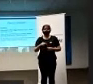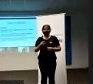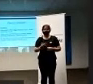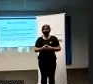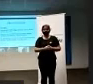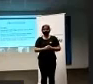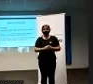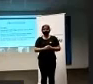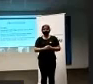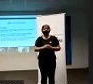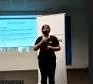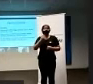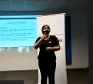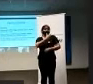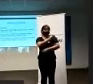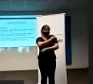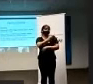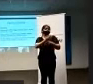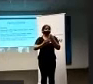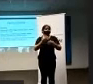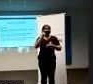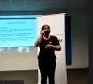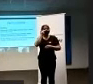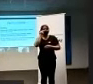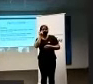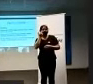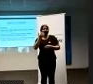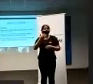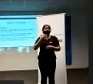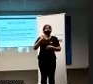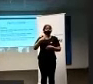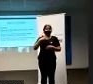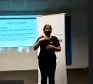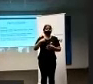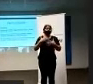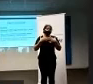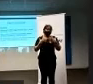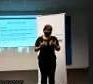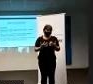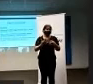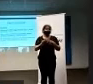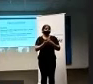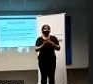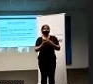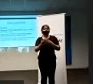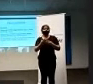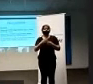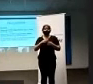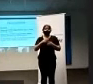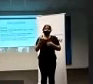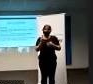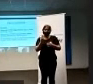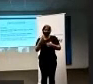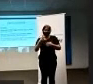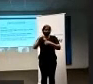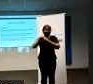fatiga, fiebre, cefalea, diarrea, tos, disnea, poco frecuentes, náuseas, vómitos, mialgias, artralgias,